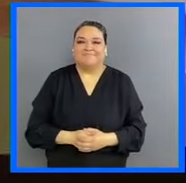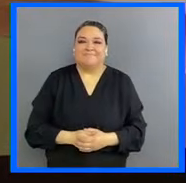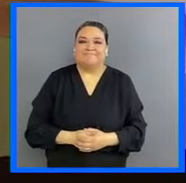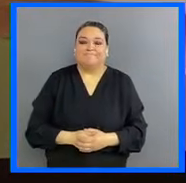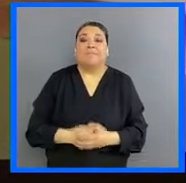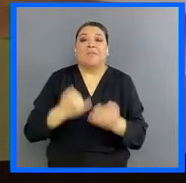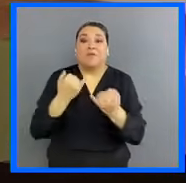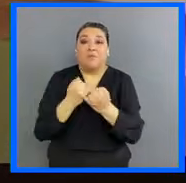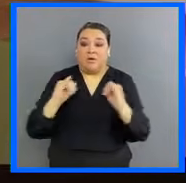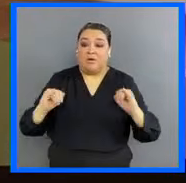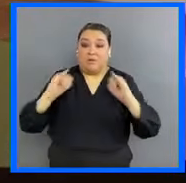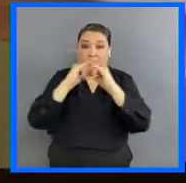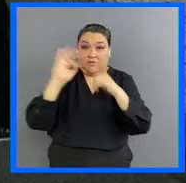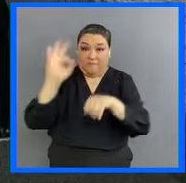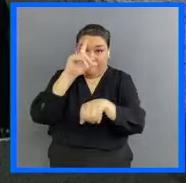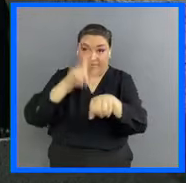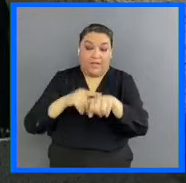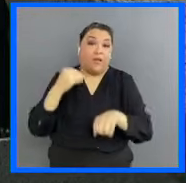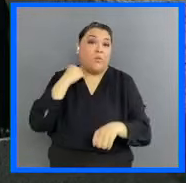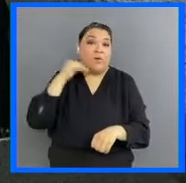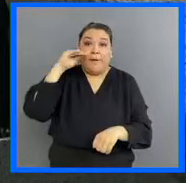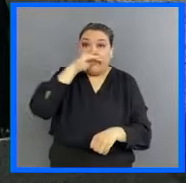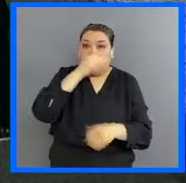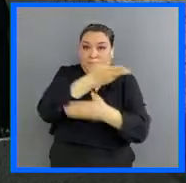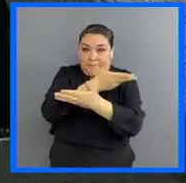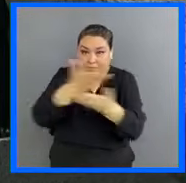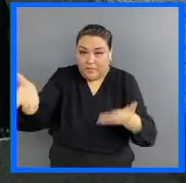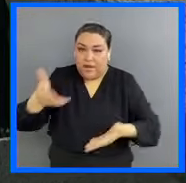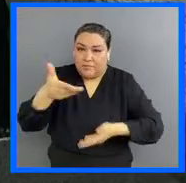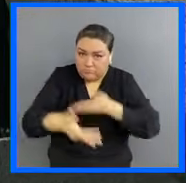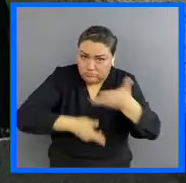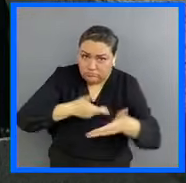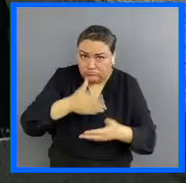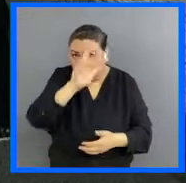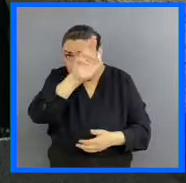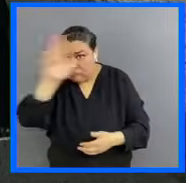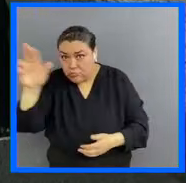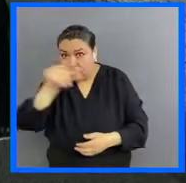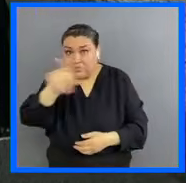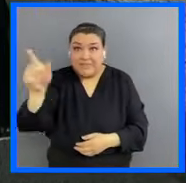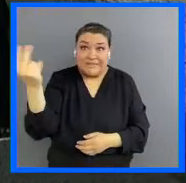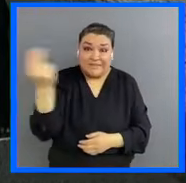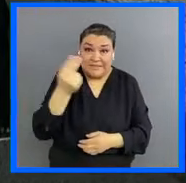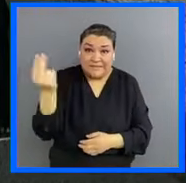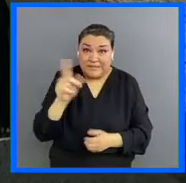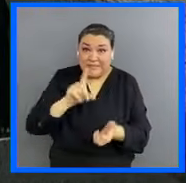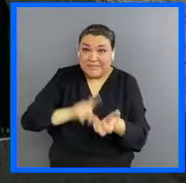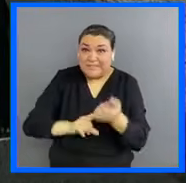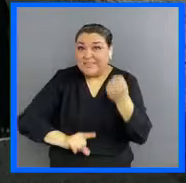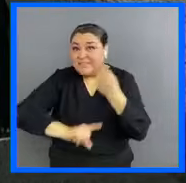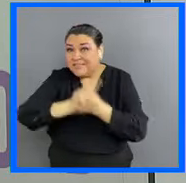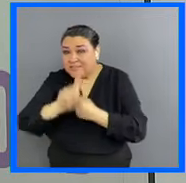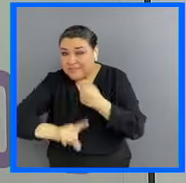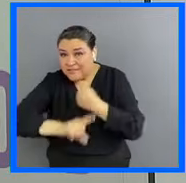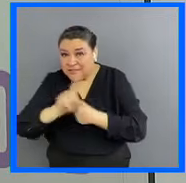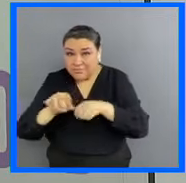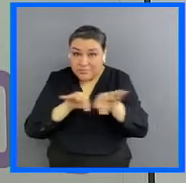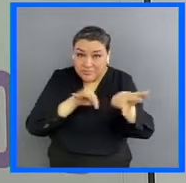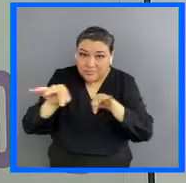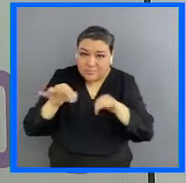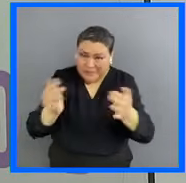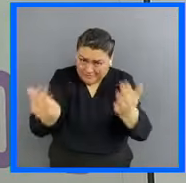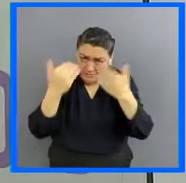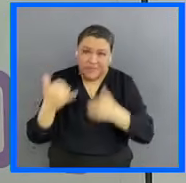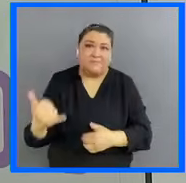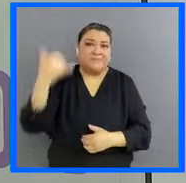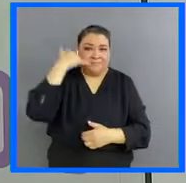Pública Federal pone a disposición sus servicios a todos aquellos quienes estén pasando por algún problema laboral. Las personas abogadas